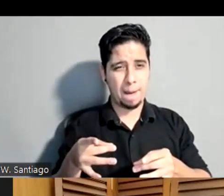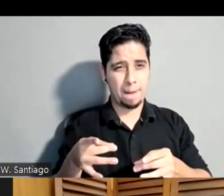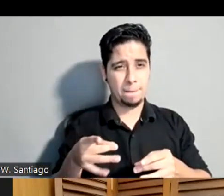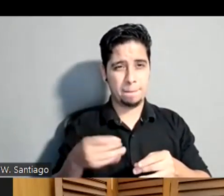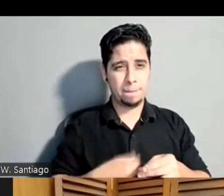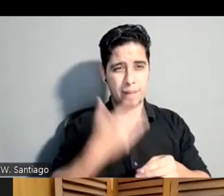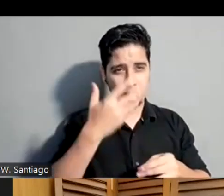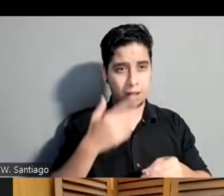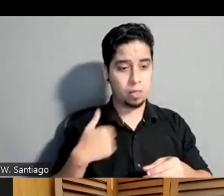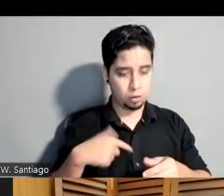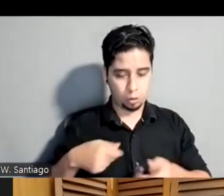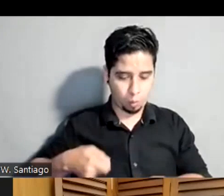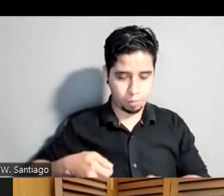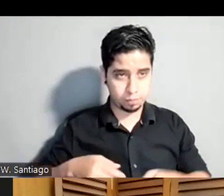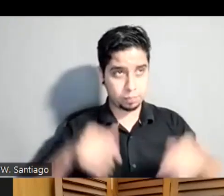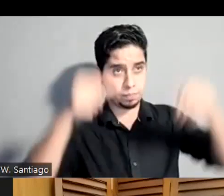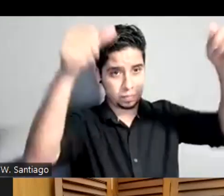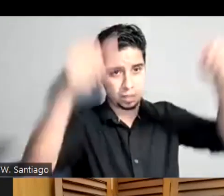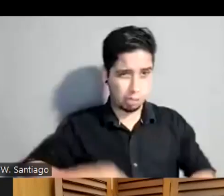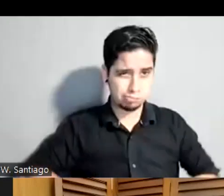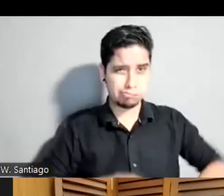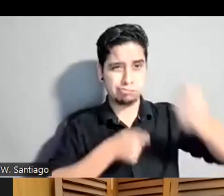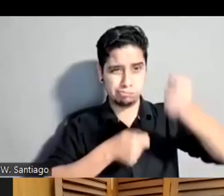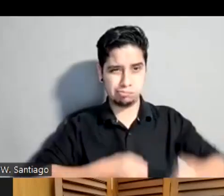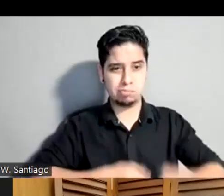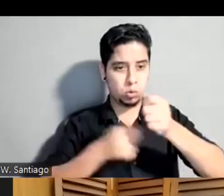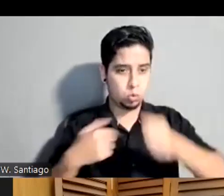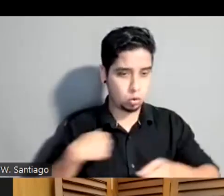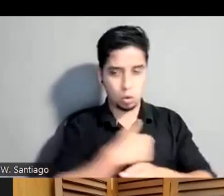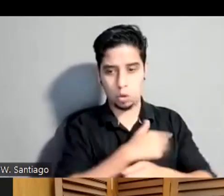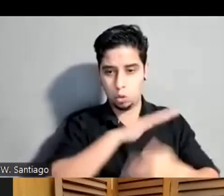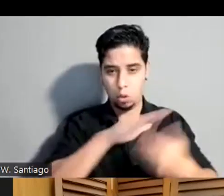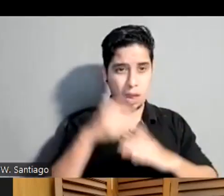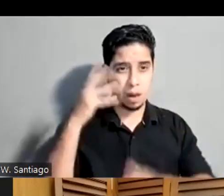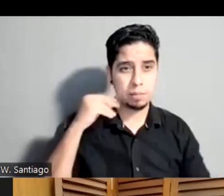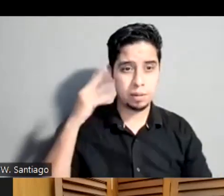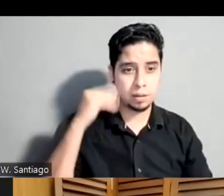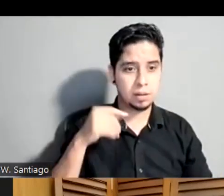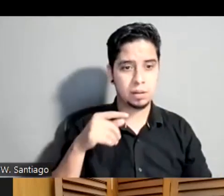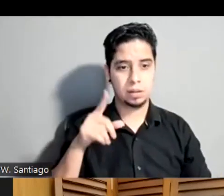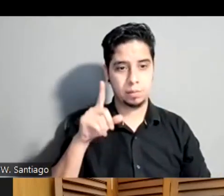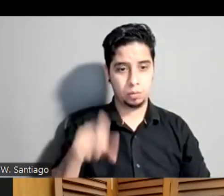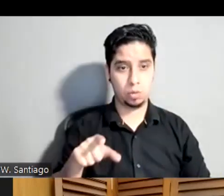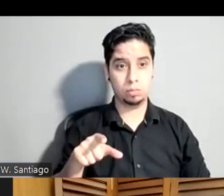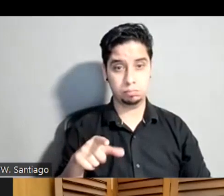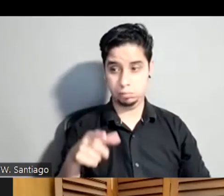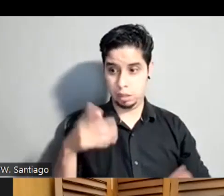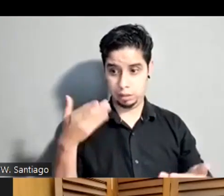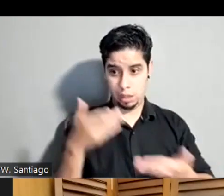nosotros vivimos todo eso. Yo me acuerdo que mi mamá me decía, te llevo la cama al Ateneo, porque yo vivía casi en el